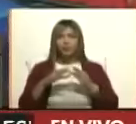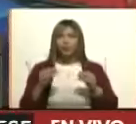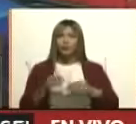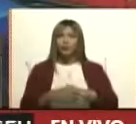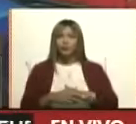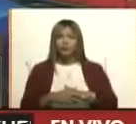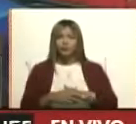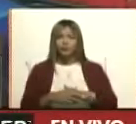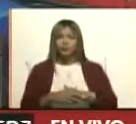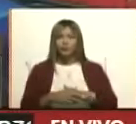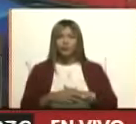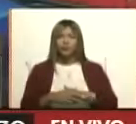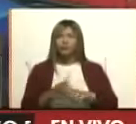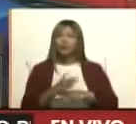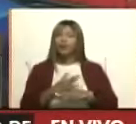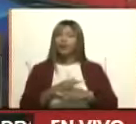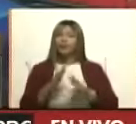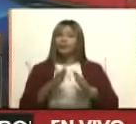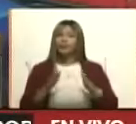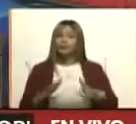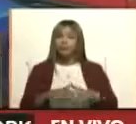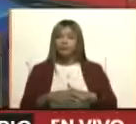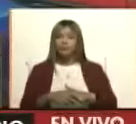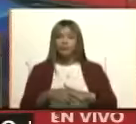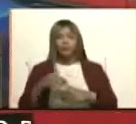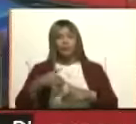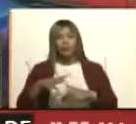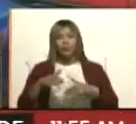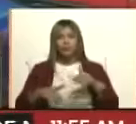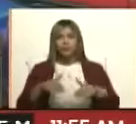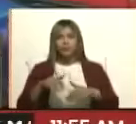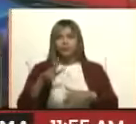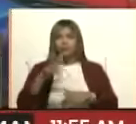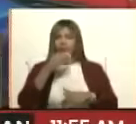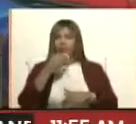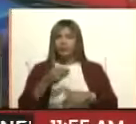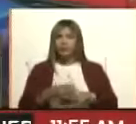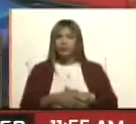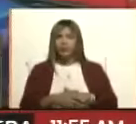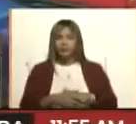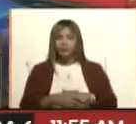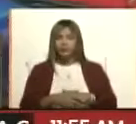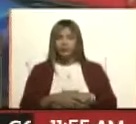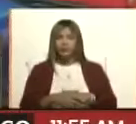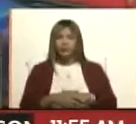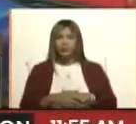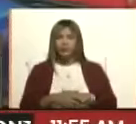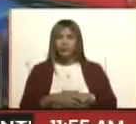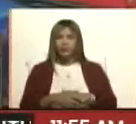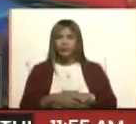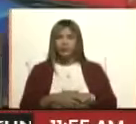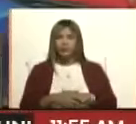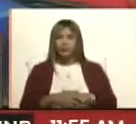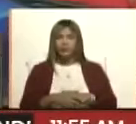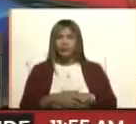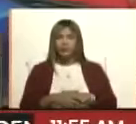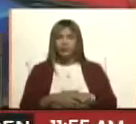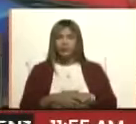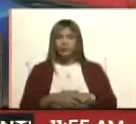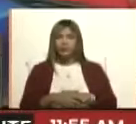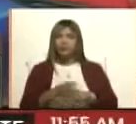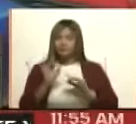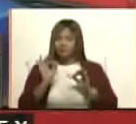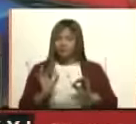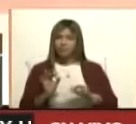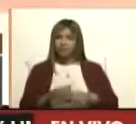todas ante las máquinas en el referéndum que se dará el próximo domingo. Así